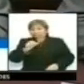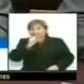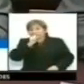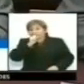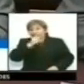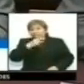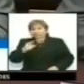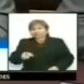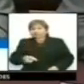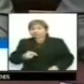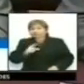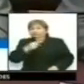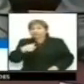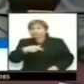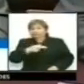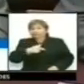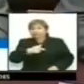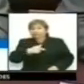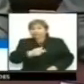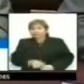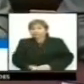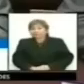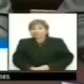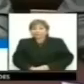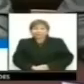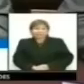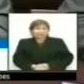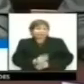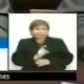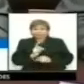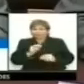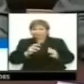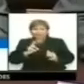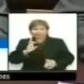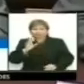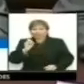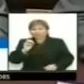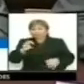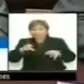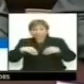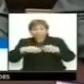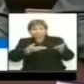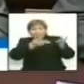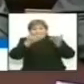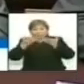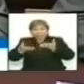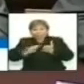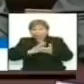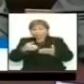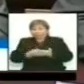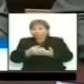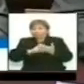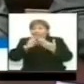declaró que si nosotros no aprobábamos la reforma tal como vinieron todos esos